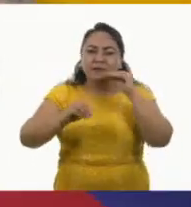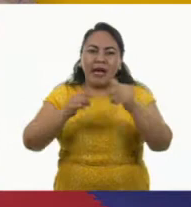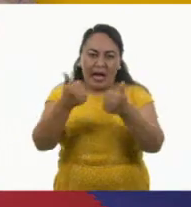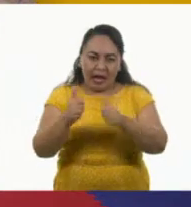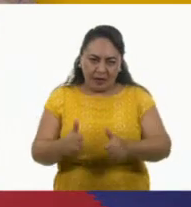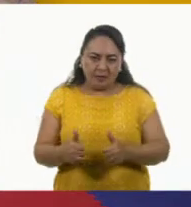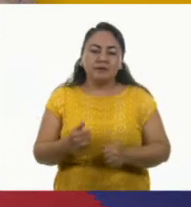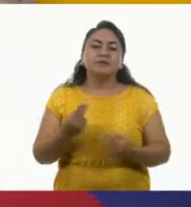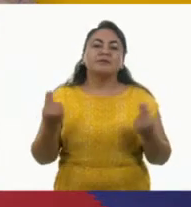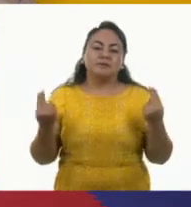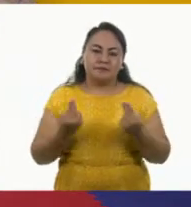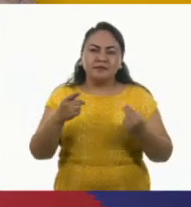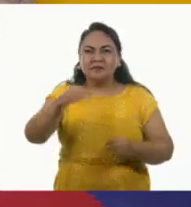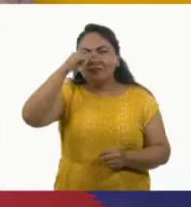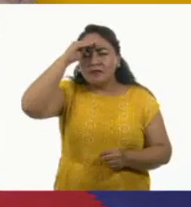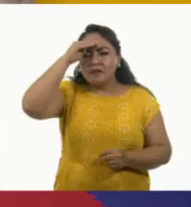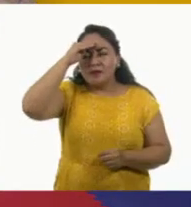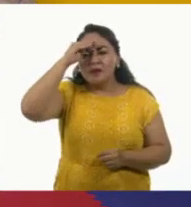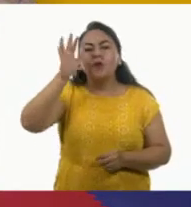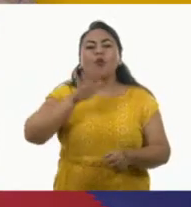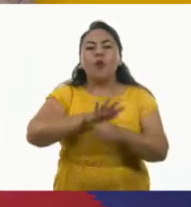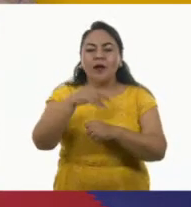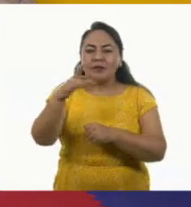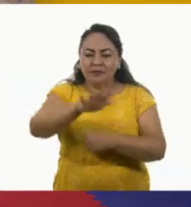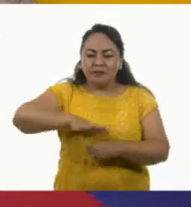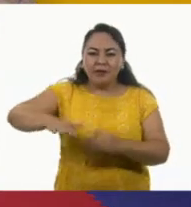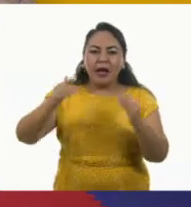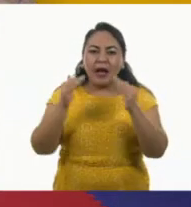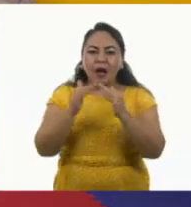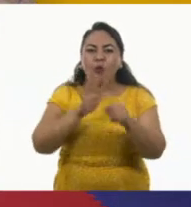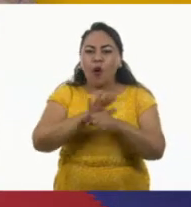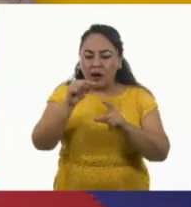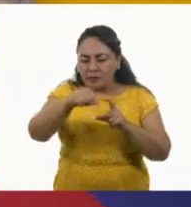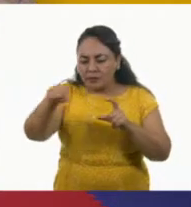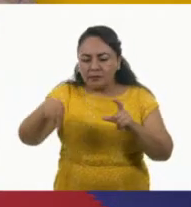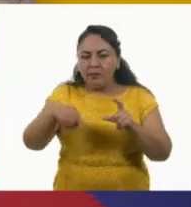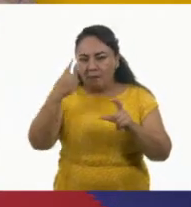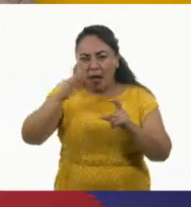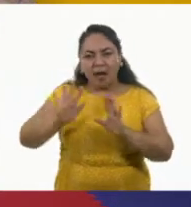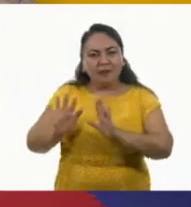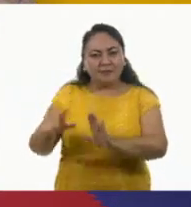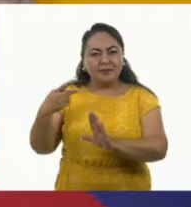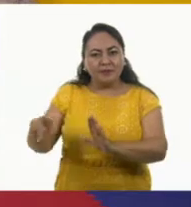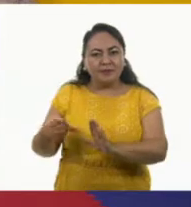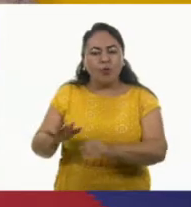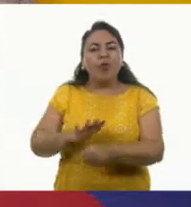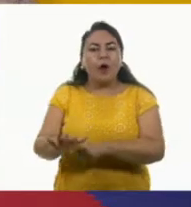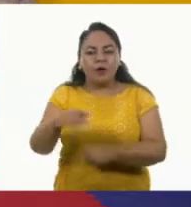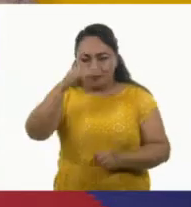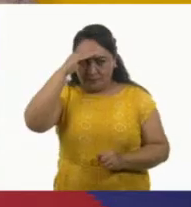Para ello, piensa en qué zona de tu hogar te gustaría tener este espacio.